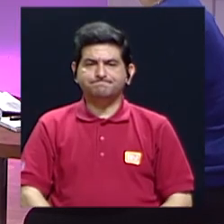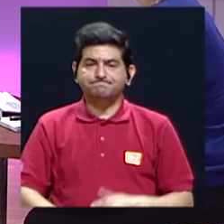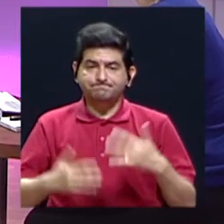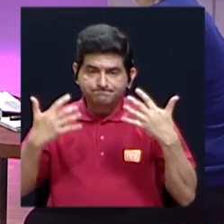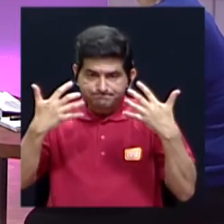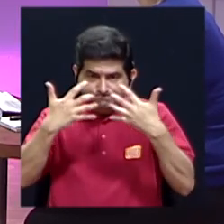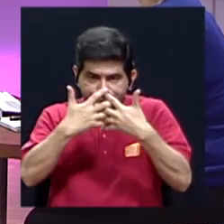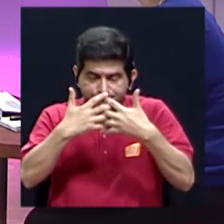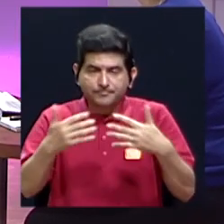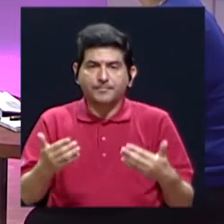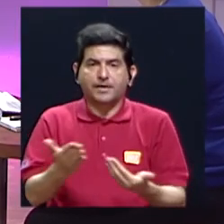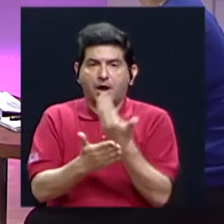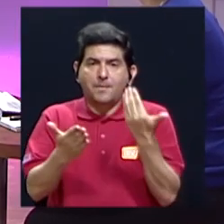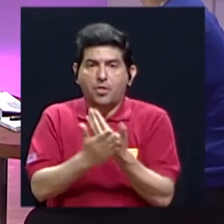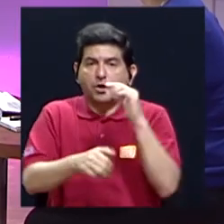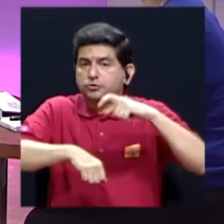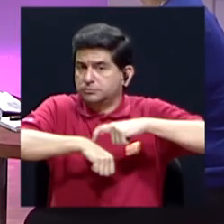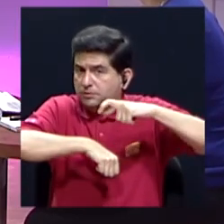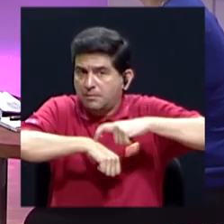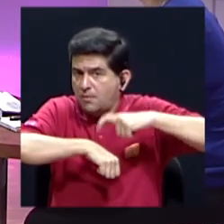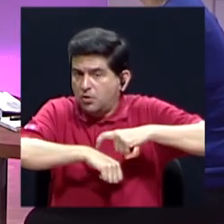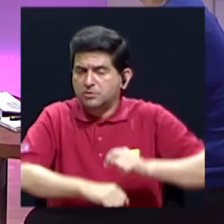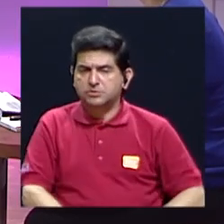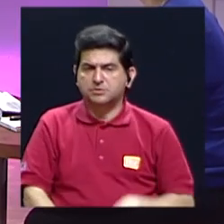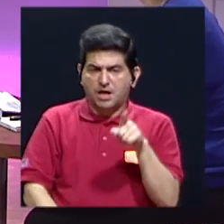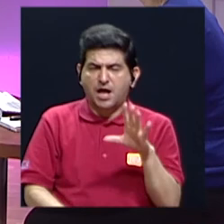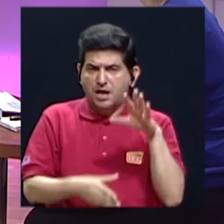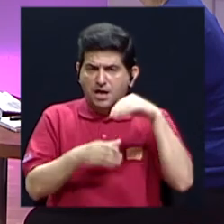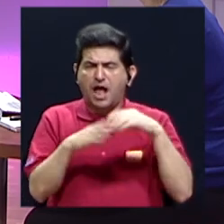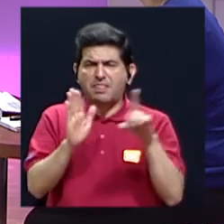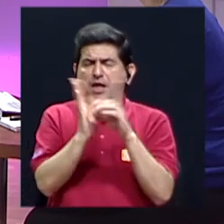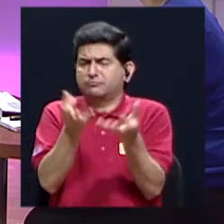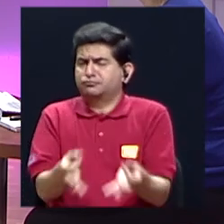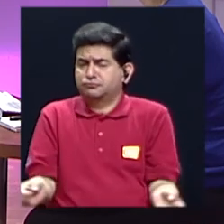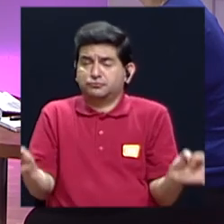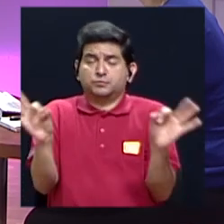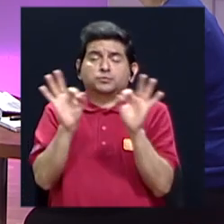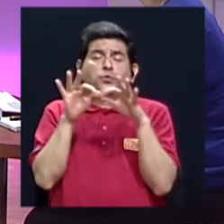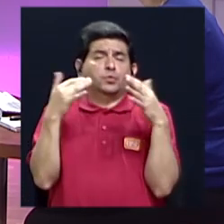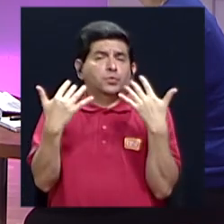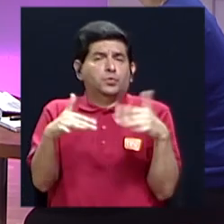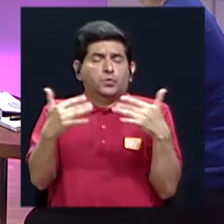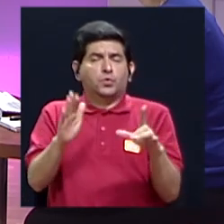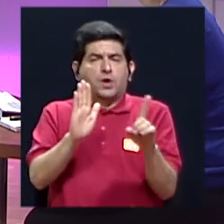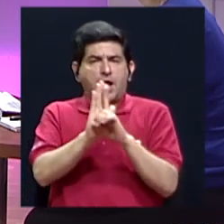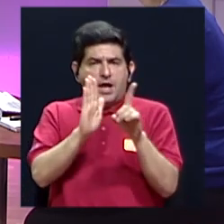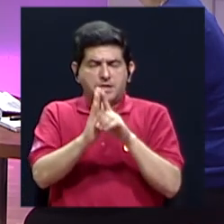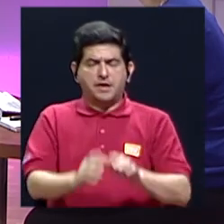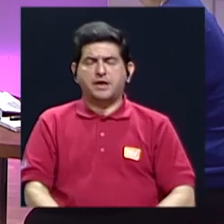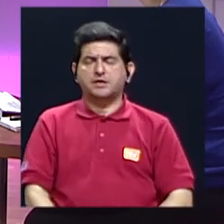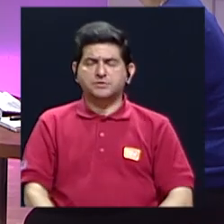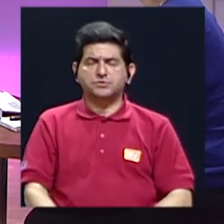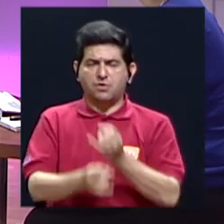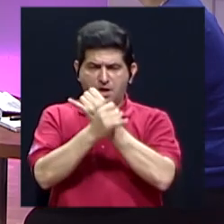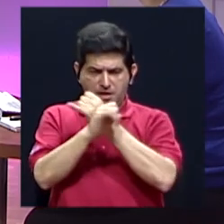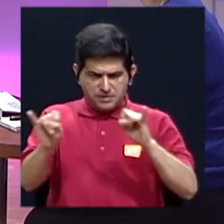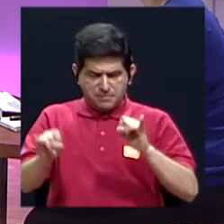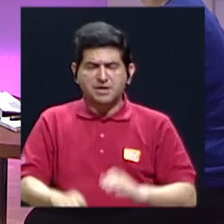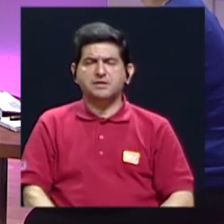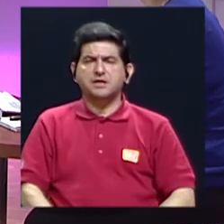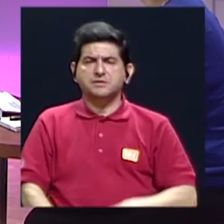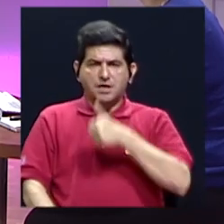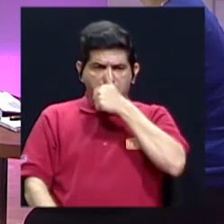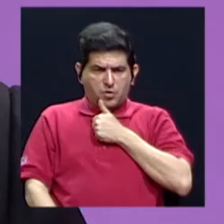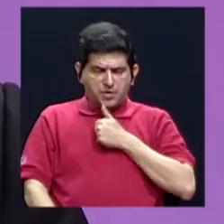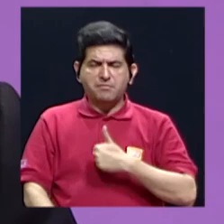acomodarse a los tiempos modernos, ¿verdad? Aquí hay en juego derechos muy importantes, el derecho a la autonomía, a la intimidad,